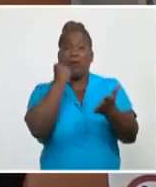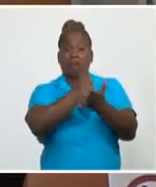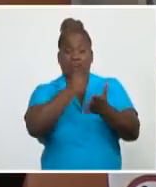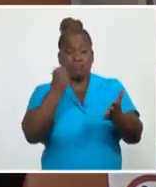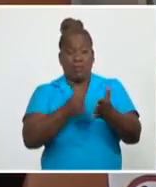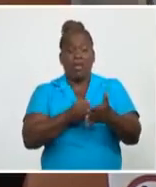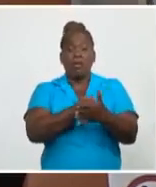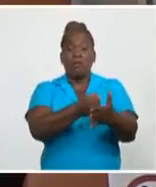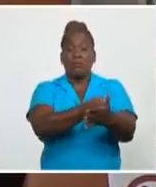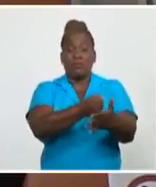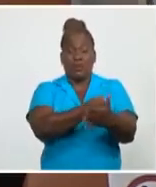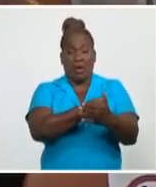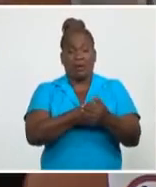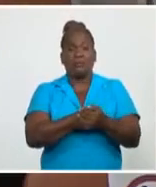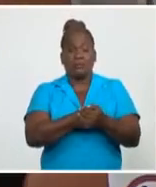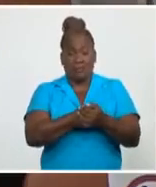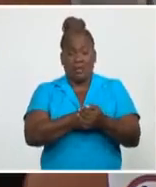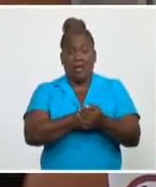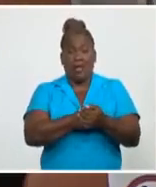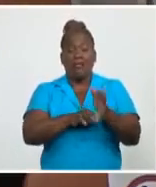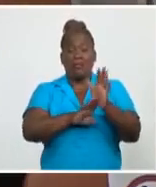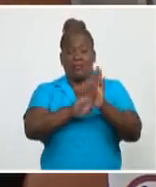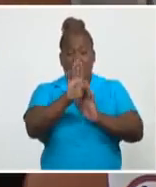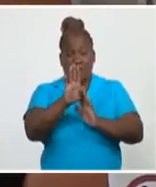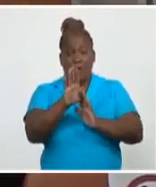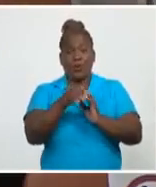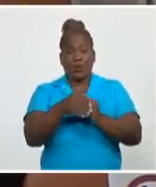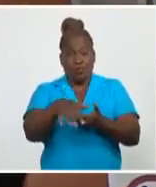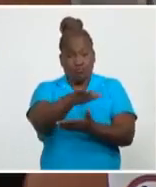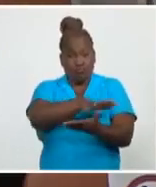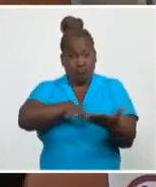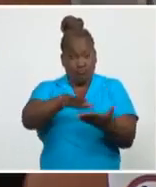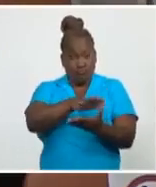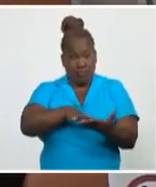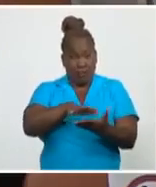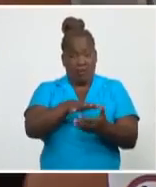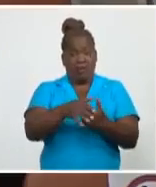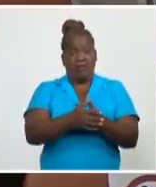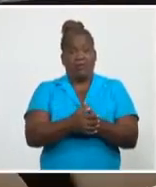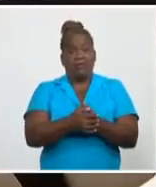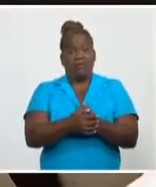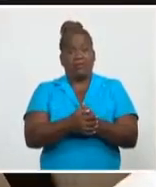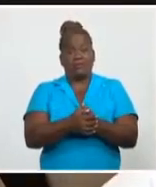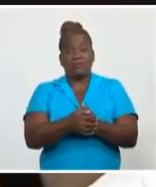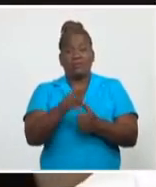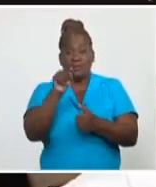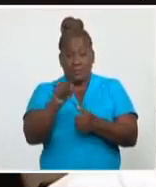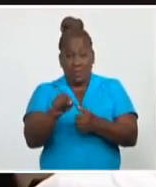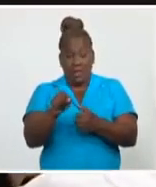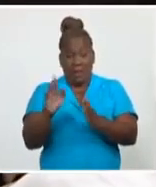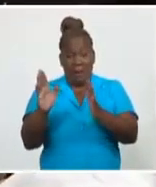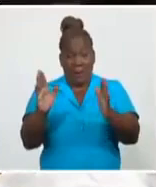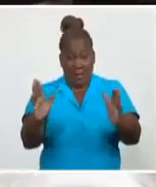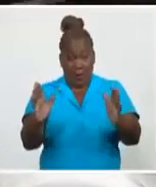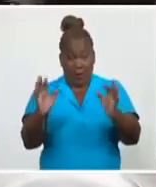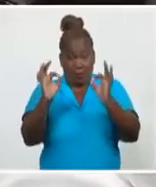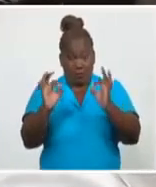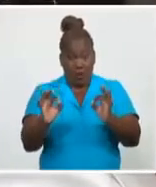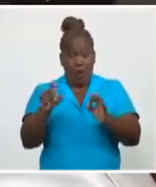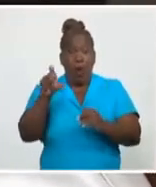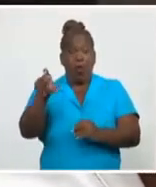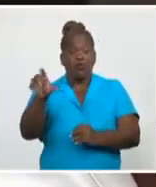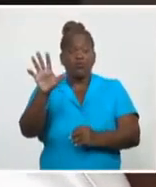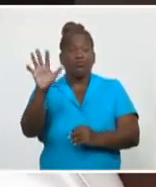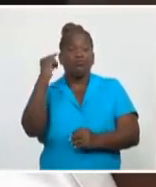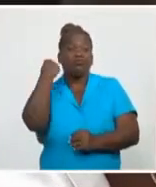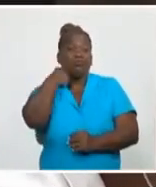impulsar el desarrollo territorial recientemente, a mediados del año pasado. En este periodo, en los últimos 5 años, se